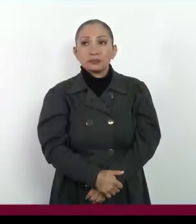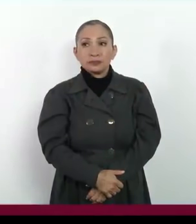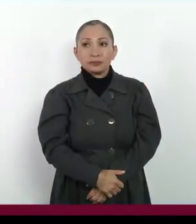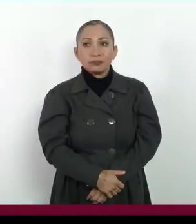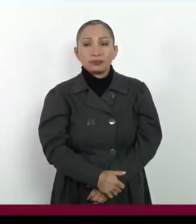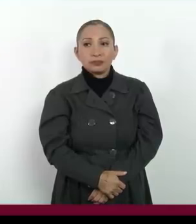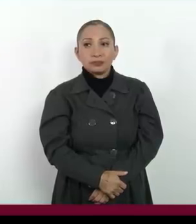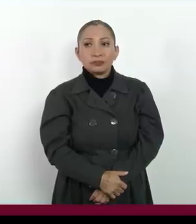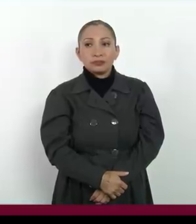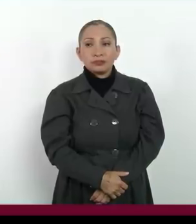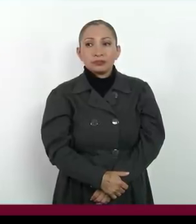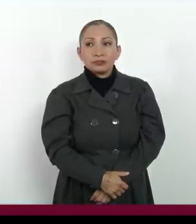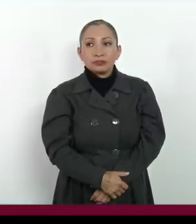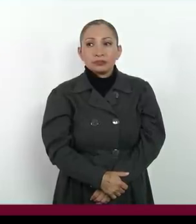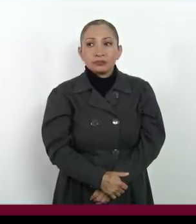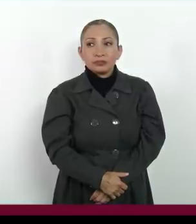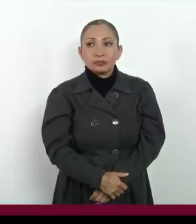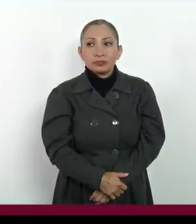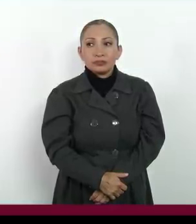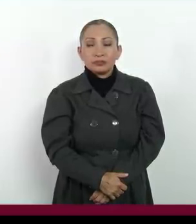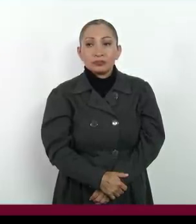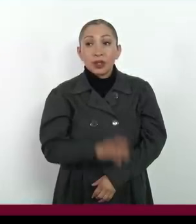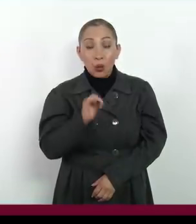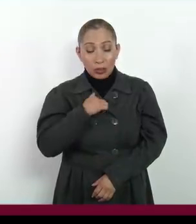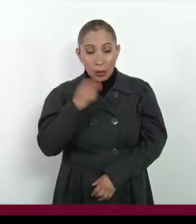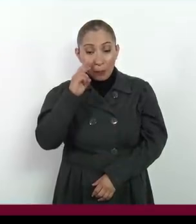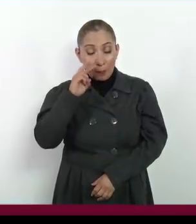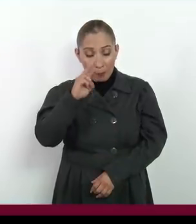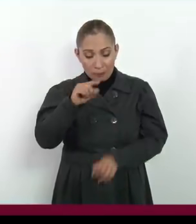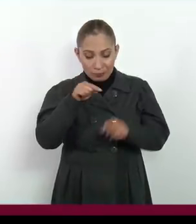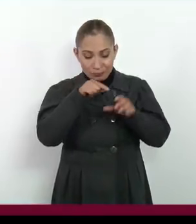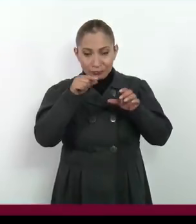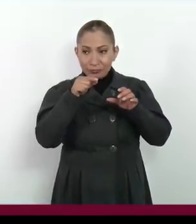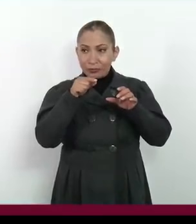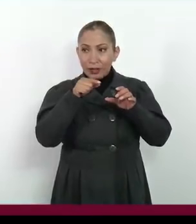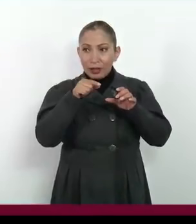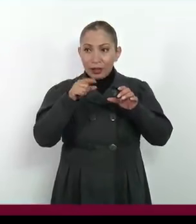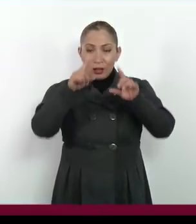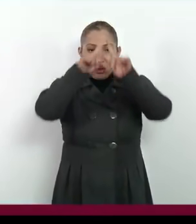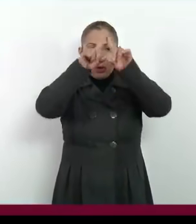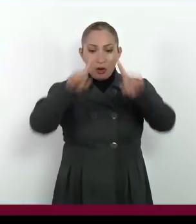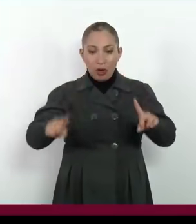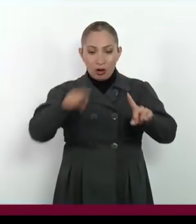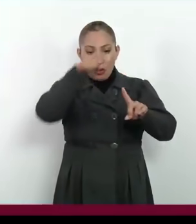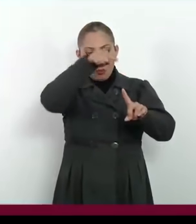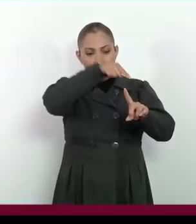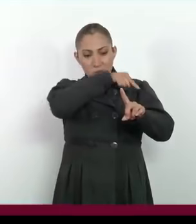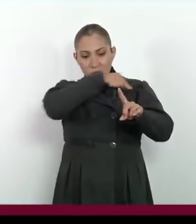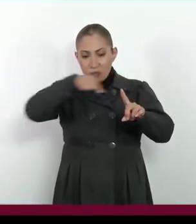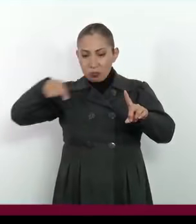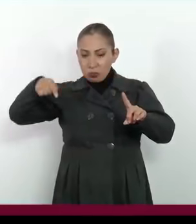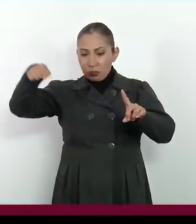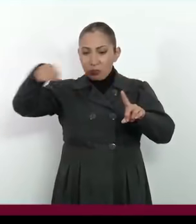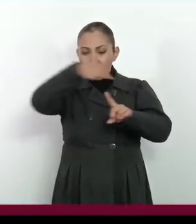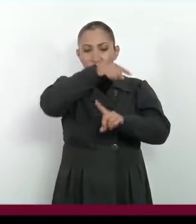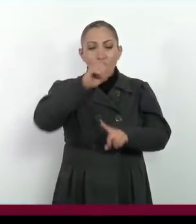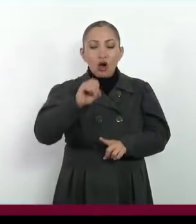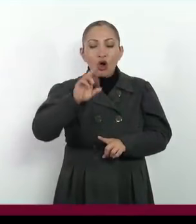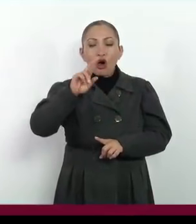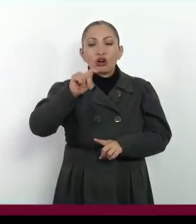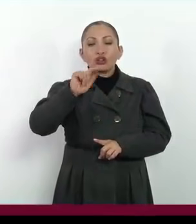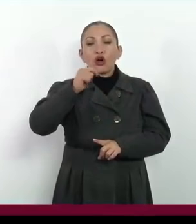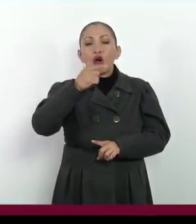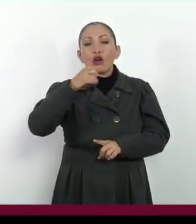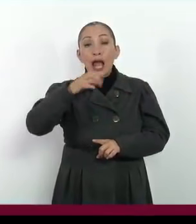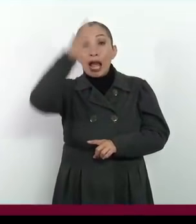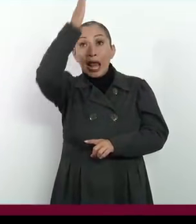bonito círculo. Muy bien. Entonces, al intersectar este plano, perdón, este cono con un plano que es ortogonal al